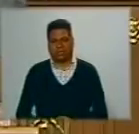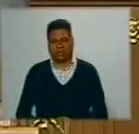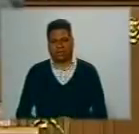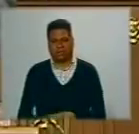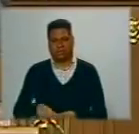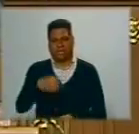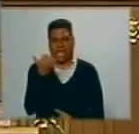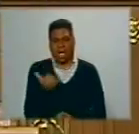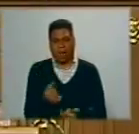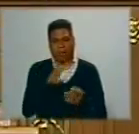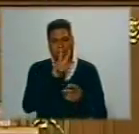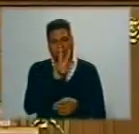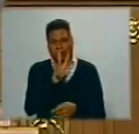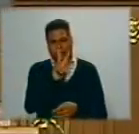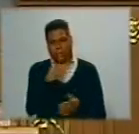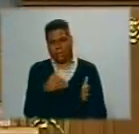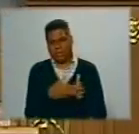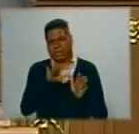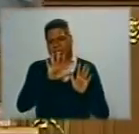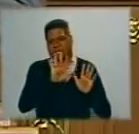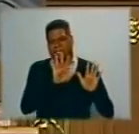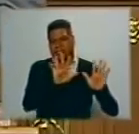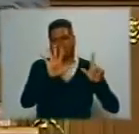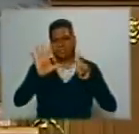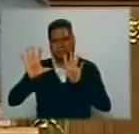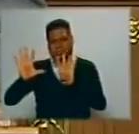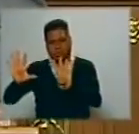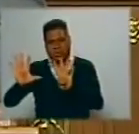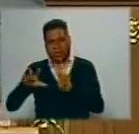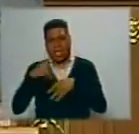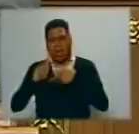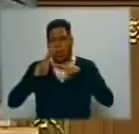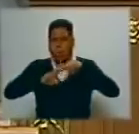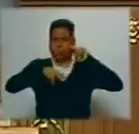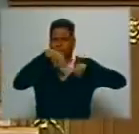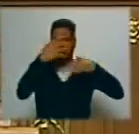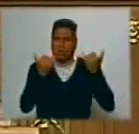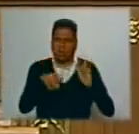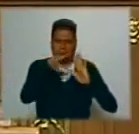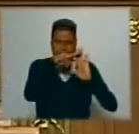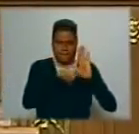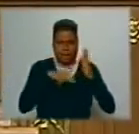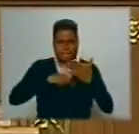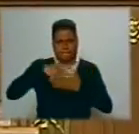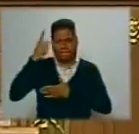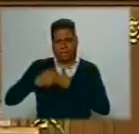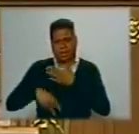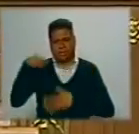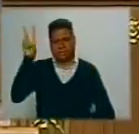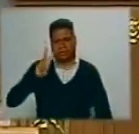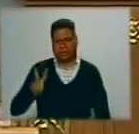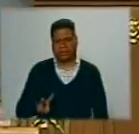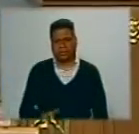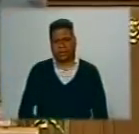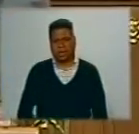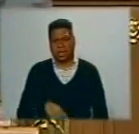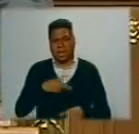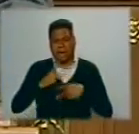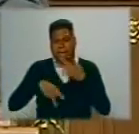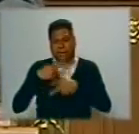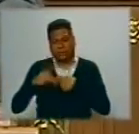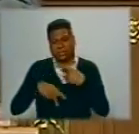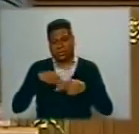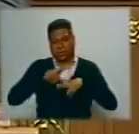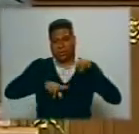2013-2019 como el Plan de la Patria que está en proceso de construcción, o esta fase del Plan de la Patria en proceso de construcción